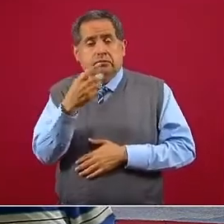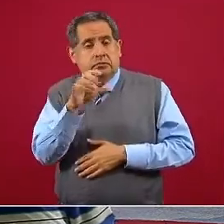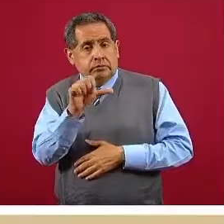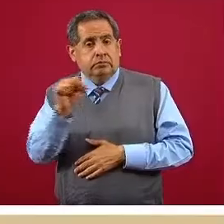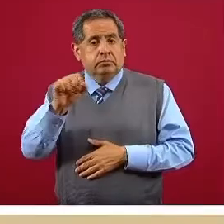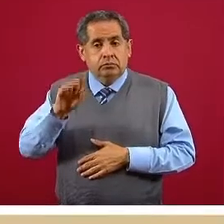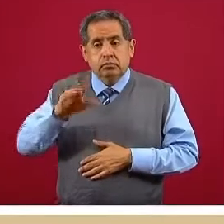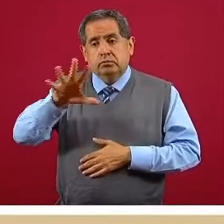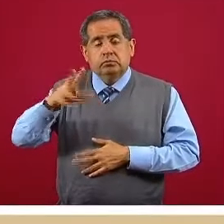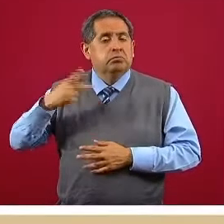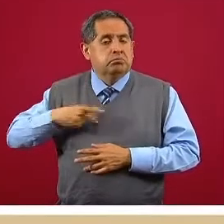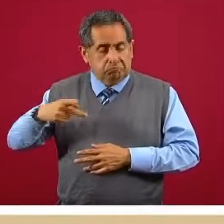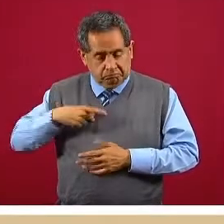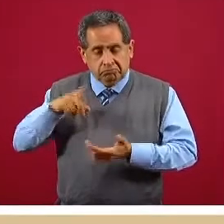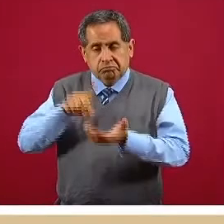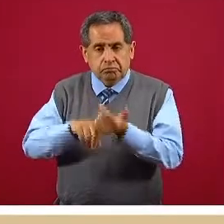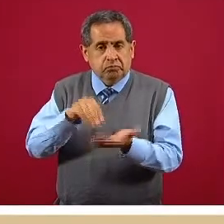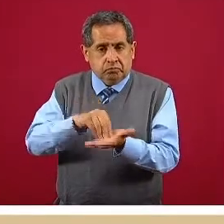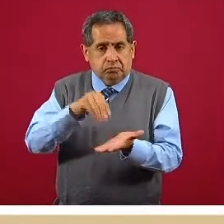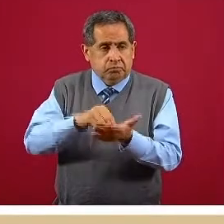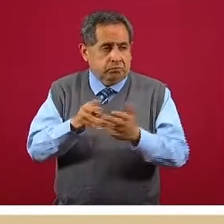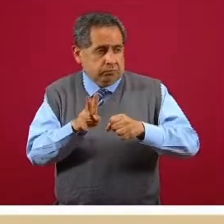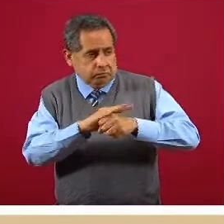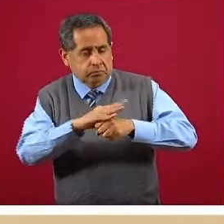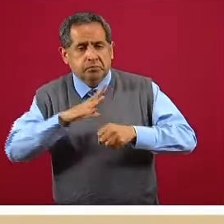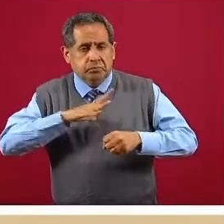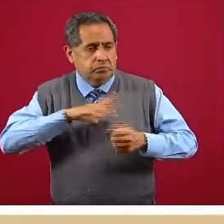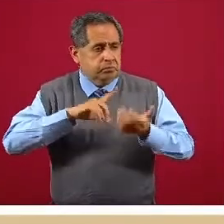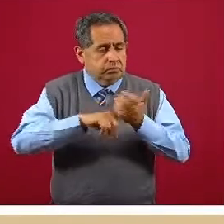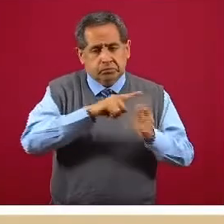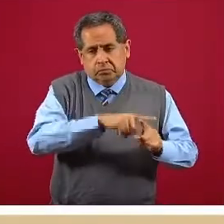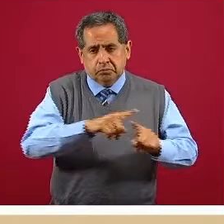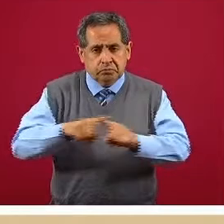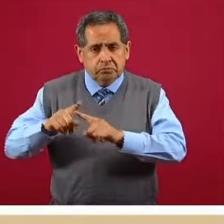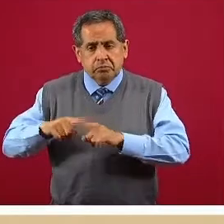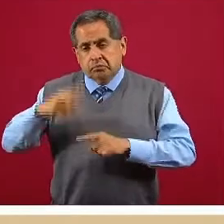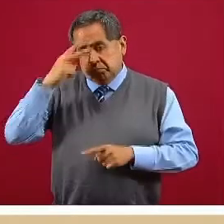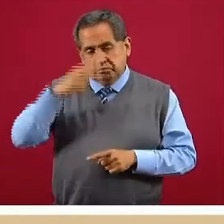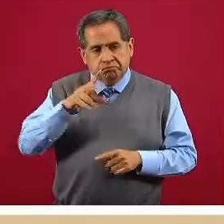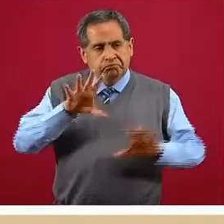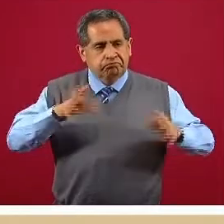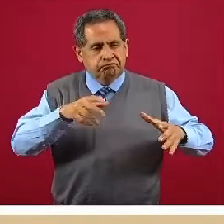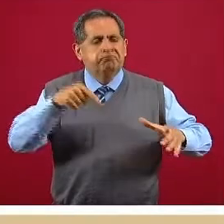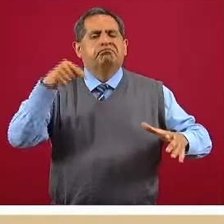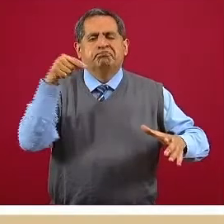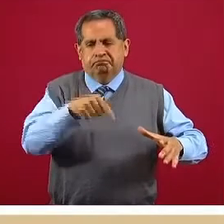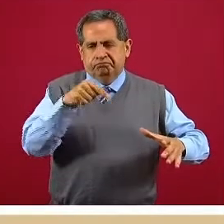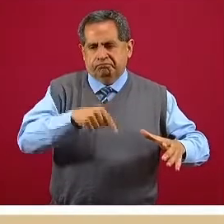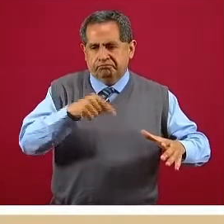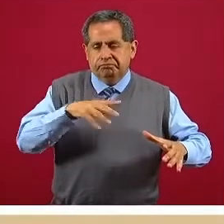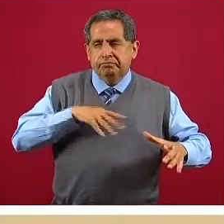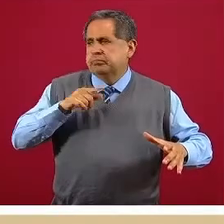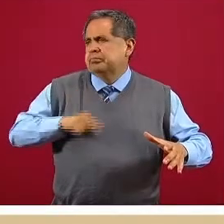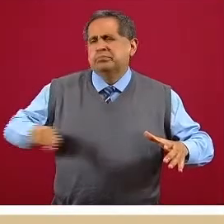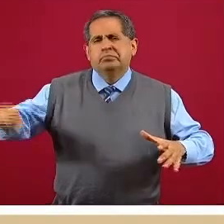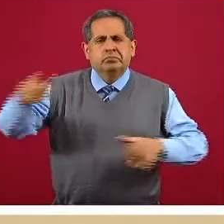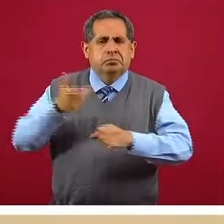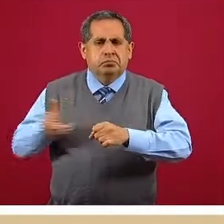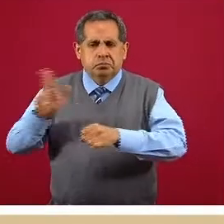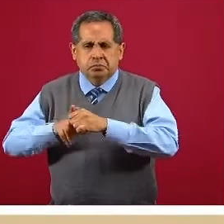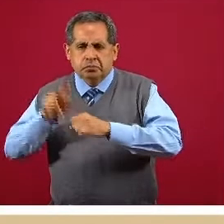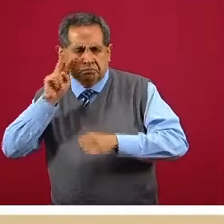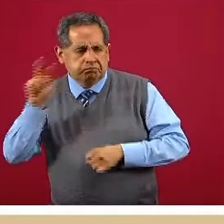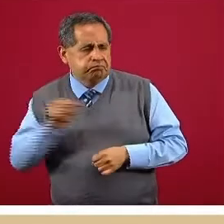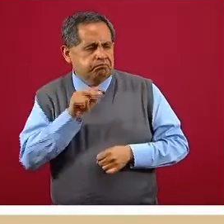1.181.695 son las personas que hasta el momento se han estudiado en México por haber sido clasificadas en las diferentes unidades del